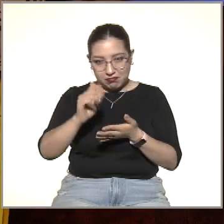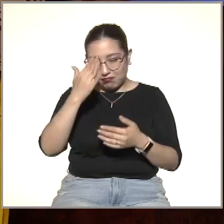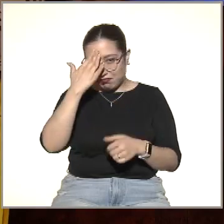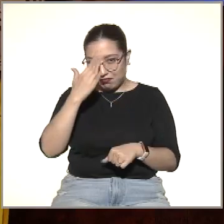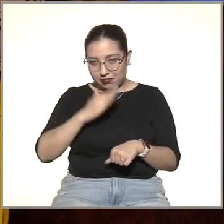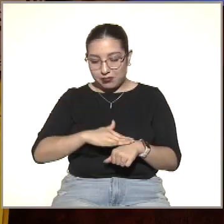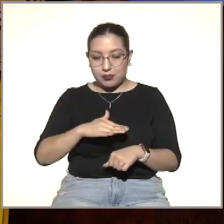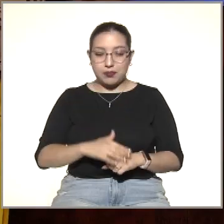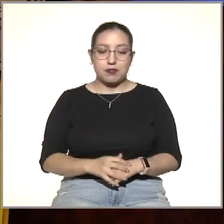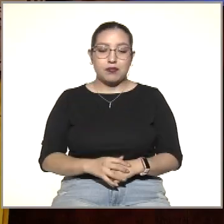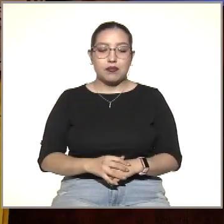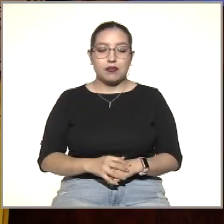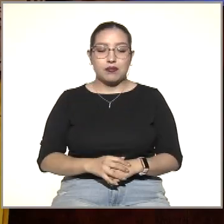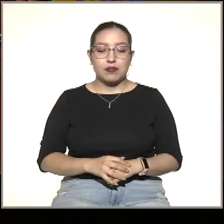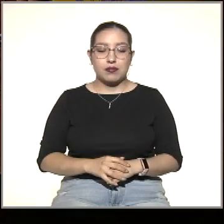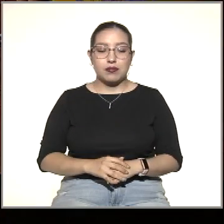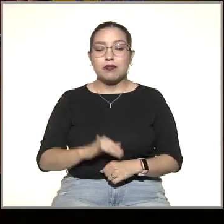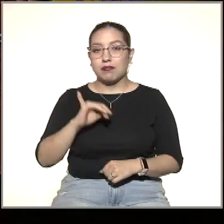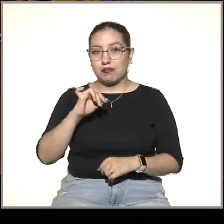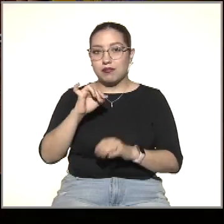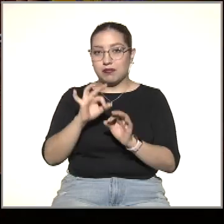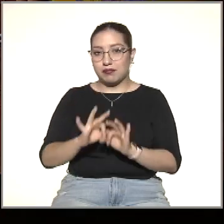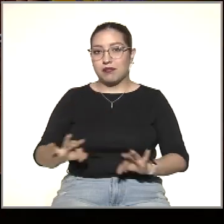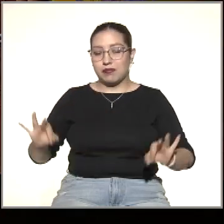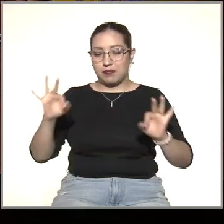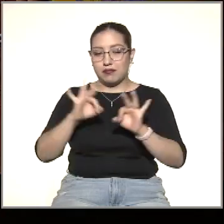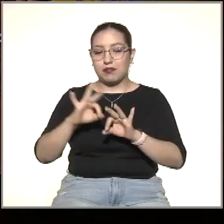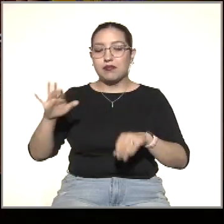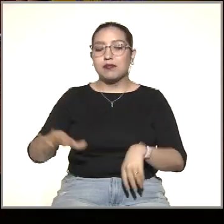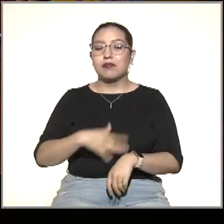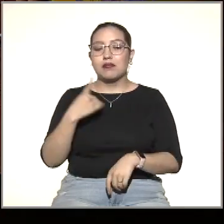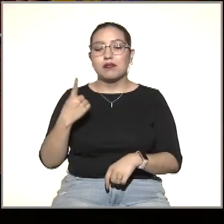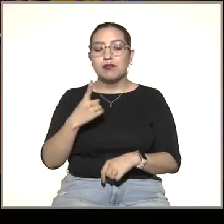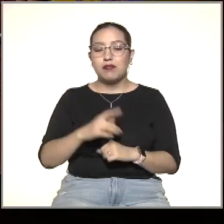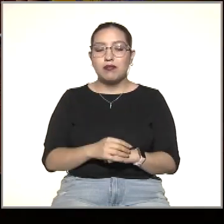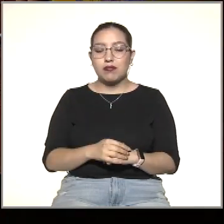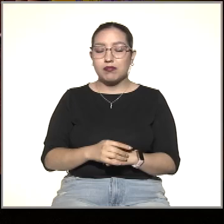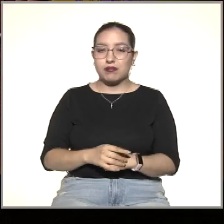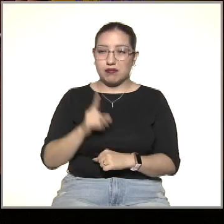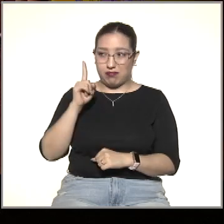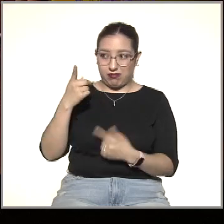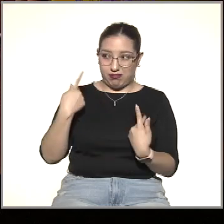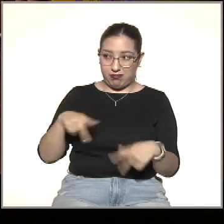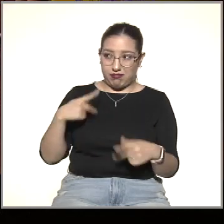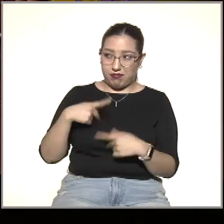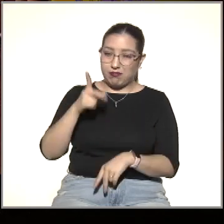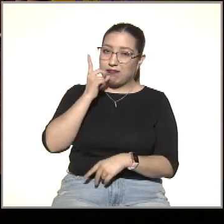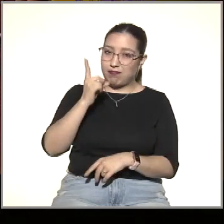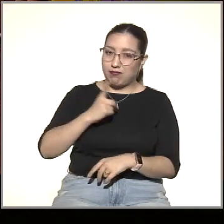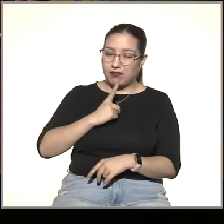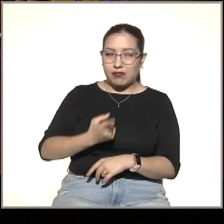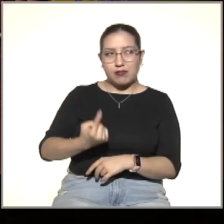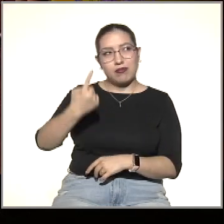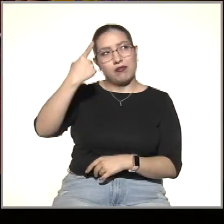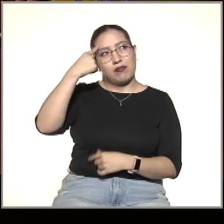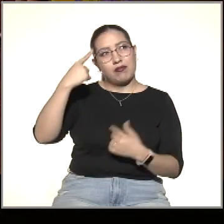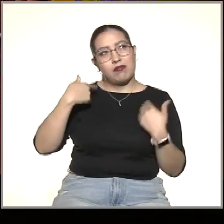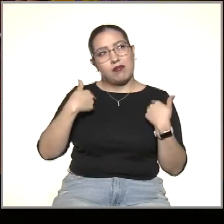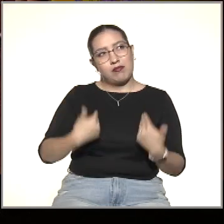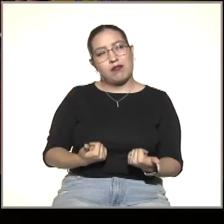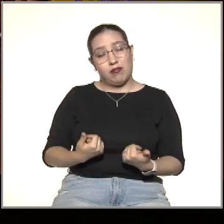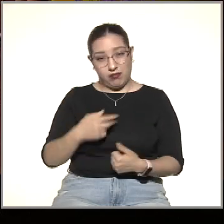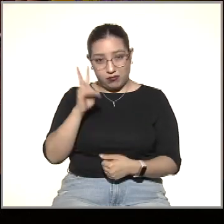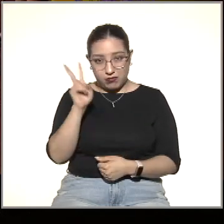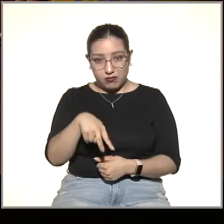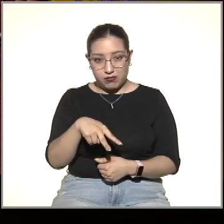Sí, es importante esa pregunta porque ¿qué tanto es verdad que depende de la persona que te lo diga y cómo tú lo quieras interpretar? ¿Qué tanto es verdad